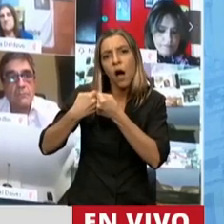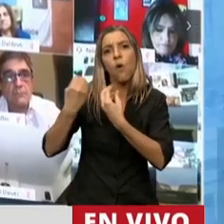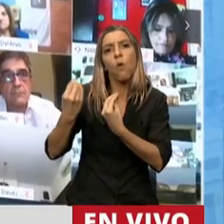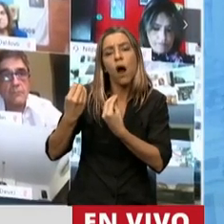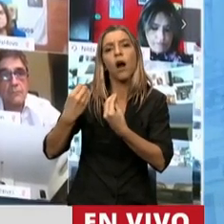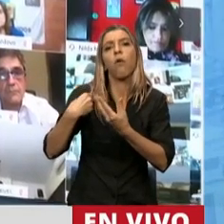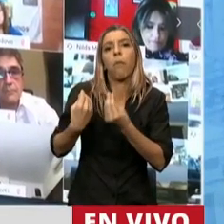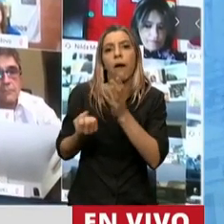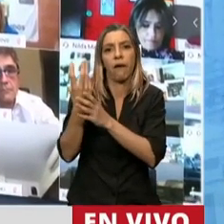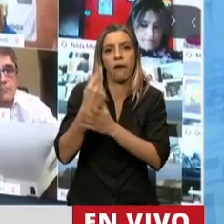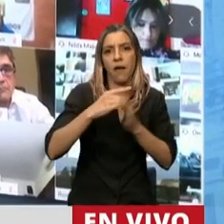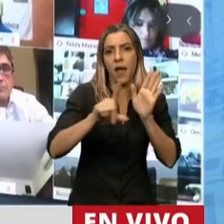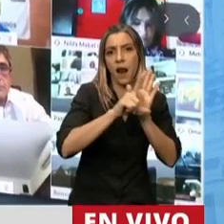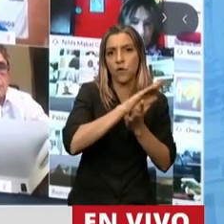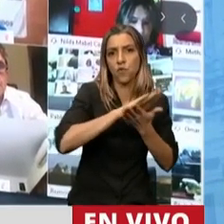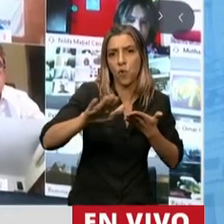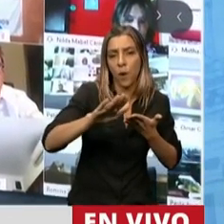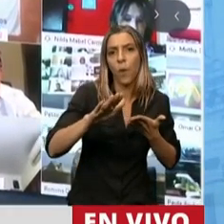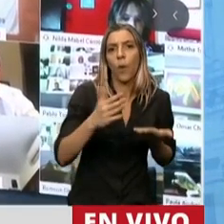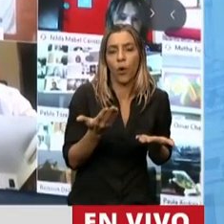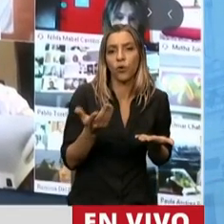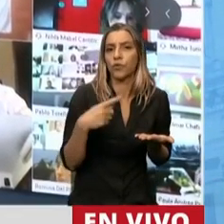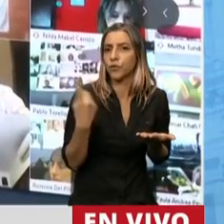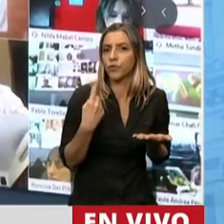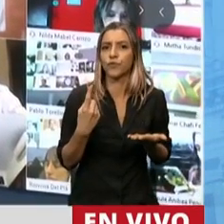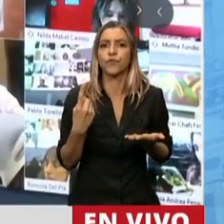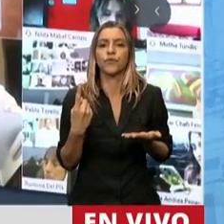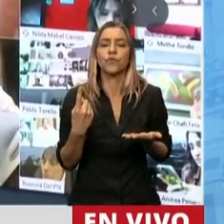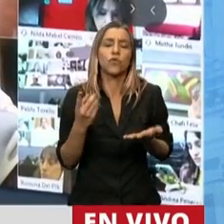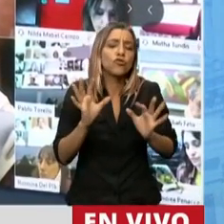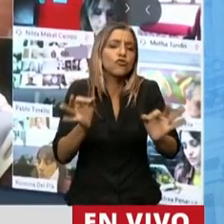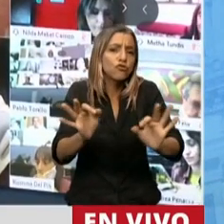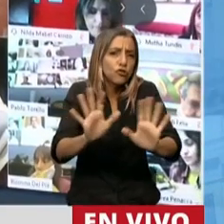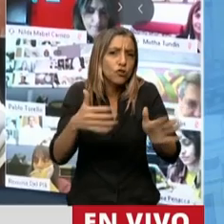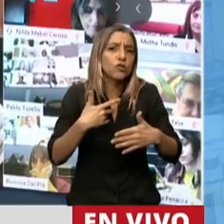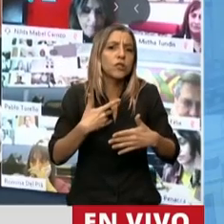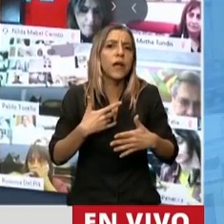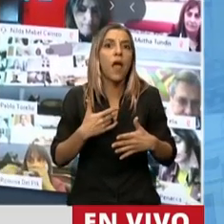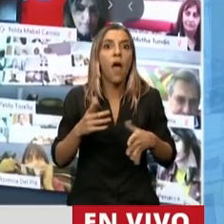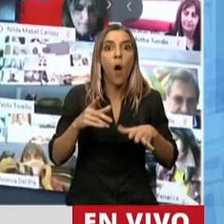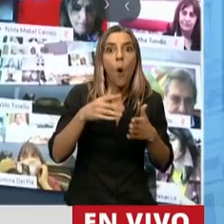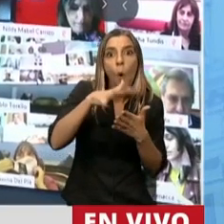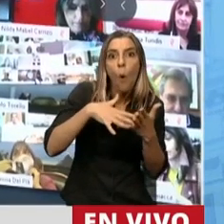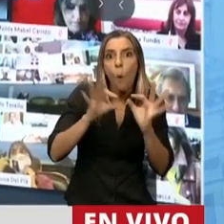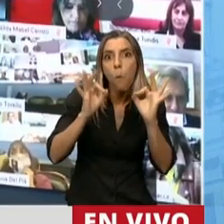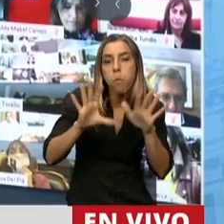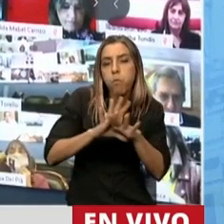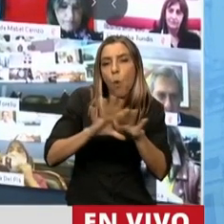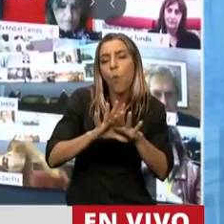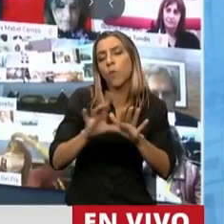ley. Y sin estar totalmente satisfecho, lo reconozco, porque el nuevo texto quitaba mucho